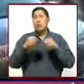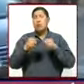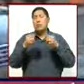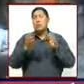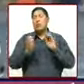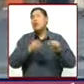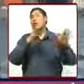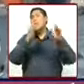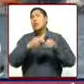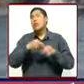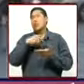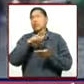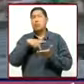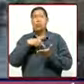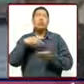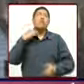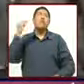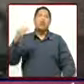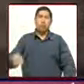Murillo.